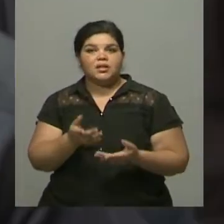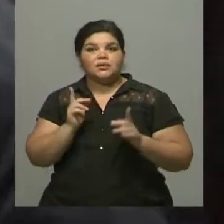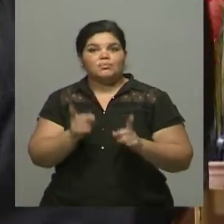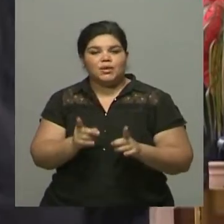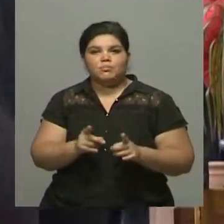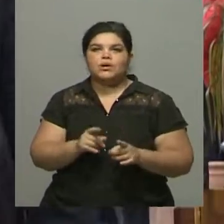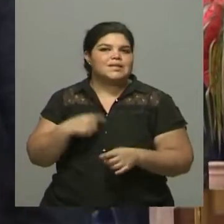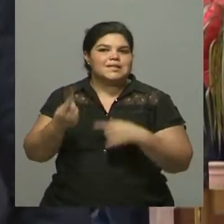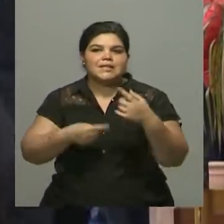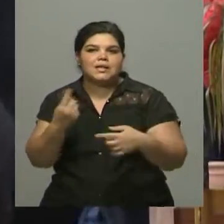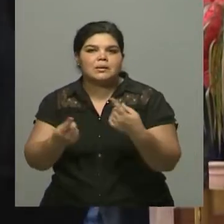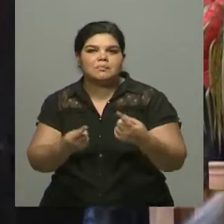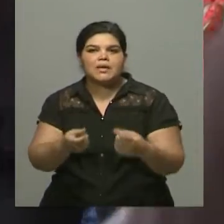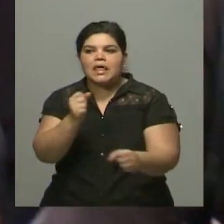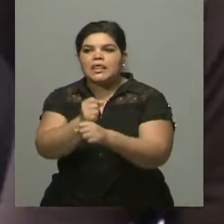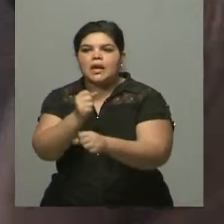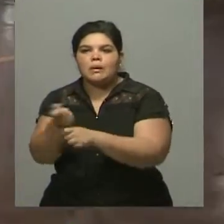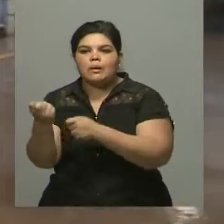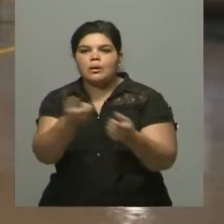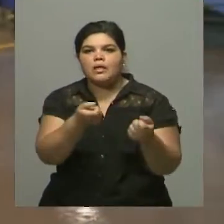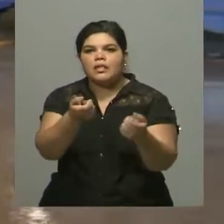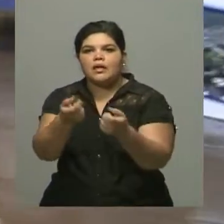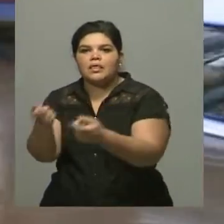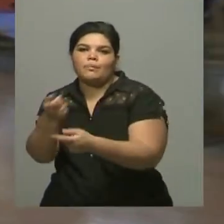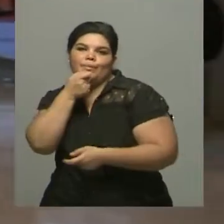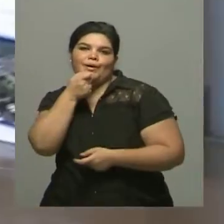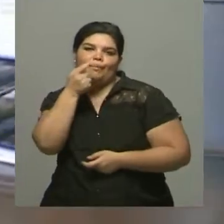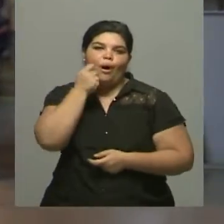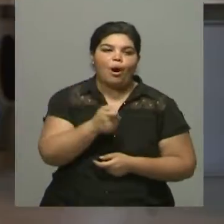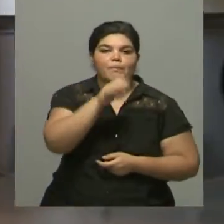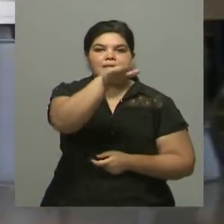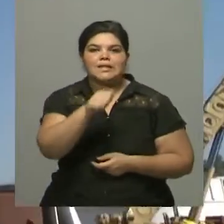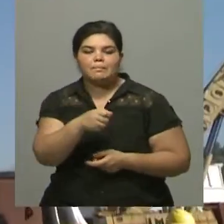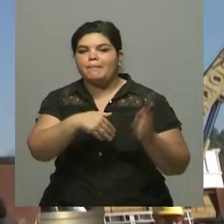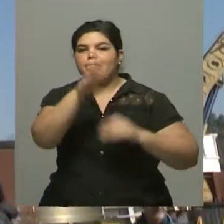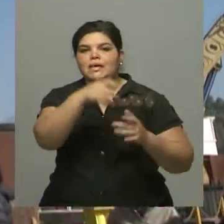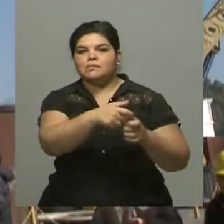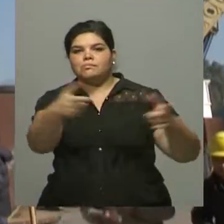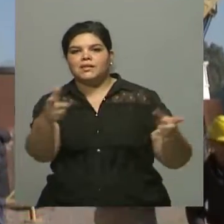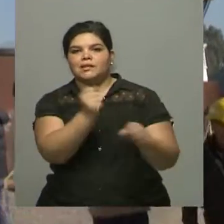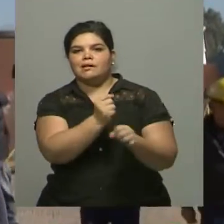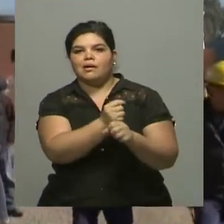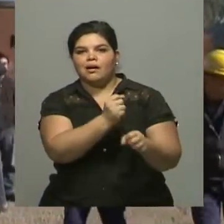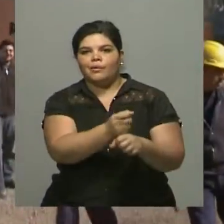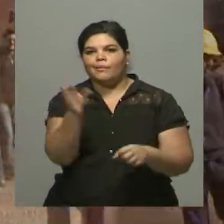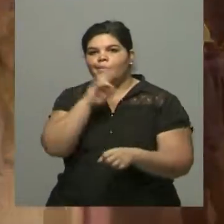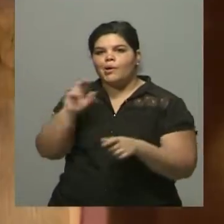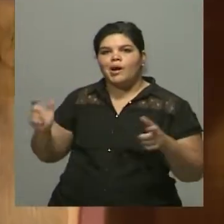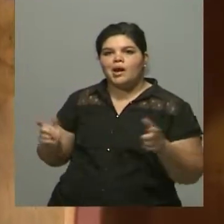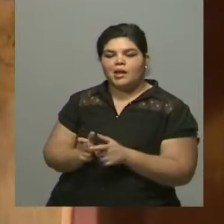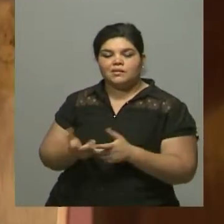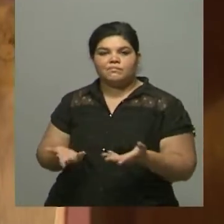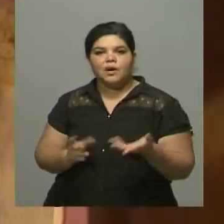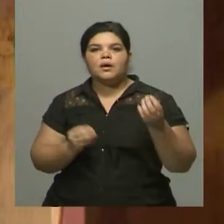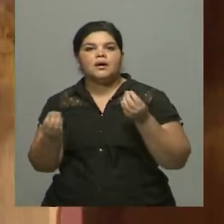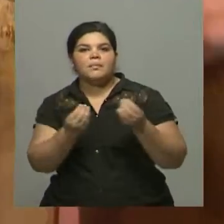seducido normalmente a convocar un varón, por ejemplo. Bueno, hay algunos programas que lo que hacen es incentivo económico para